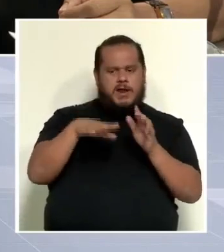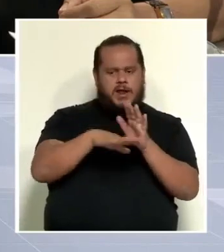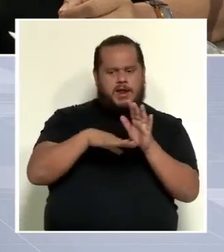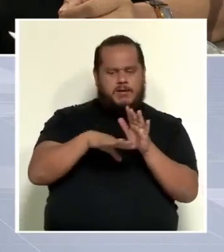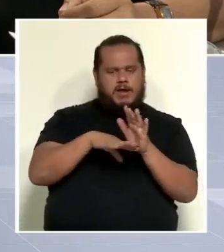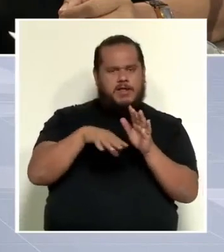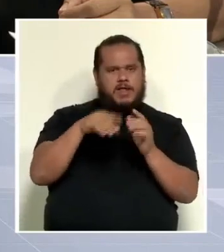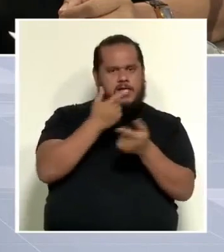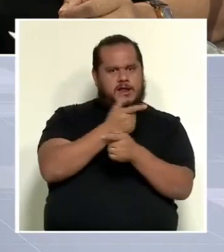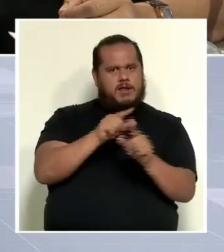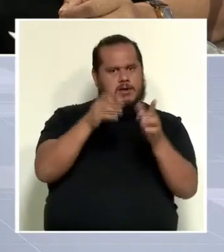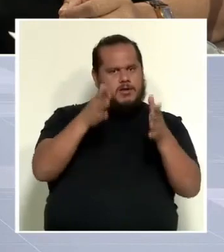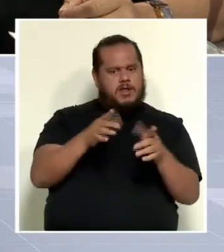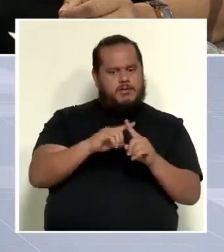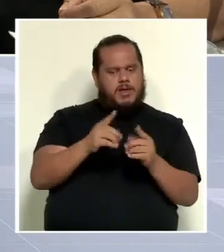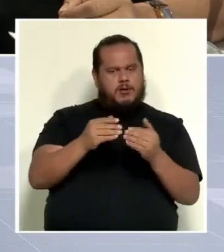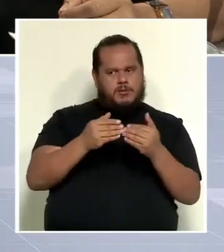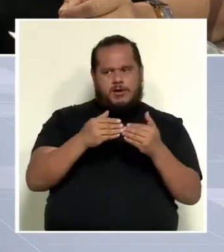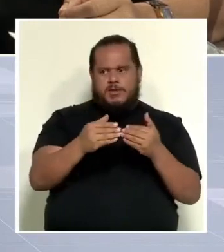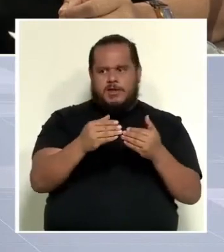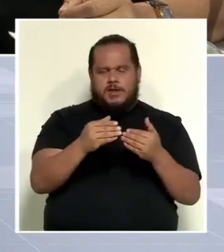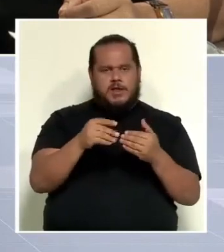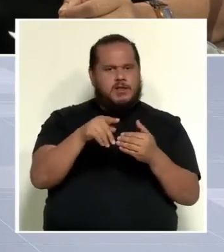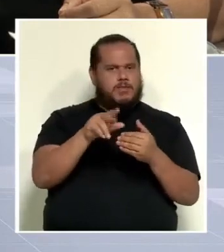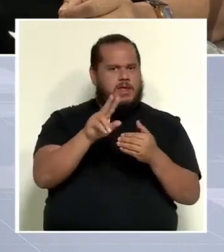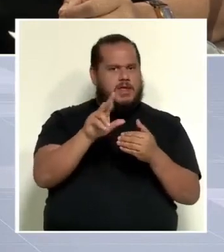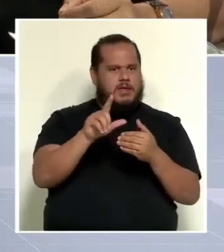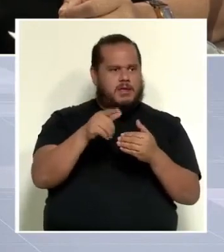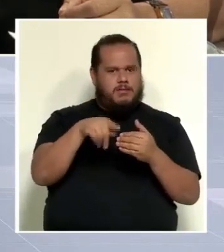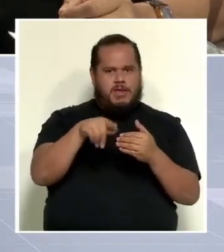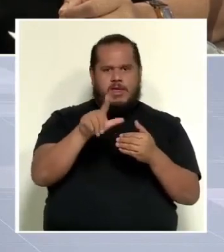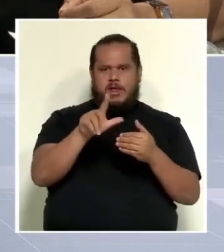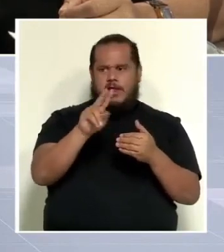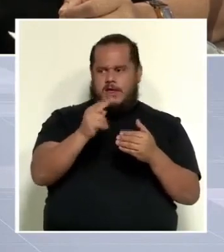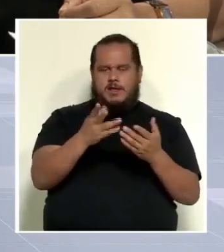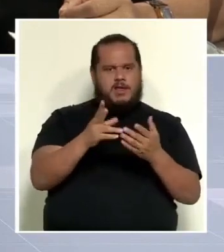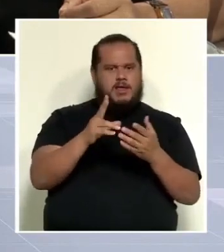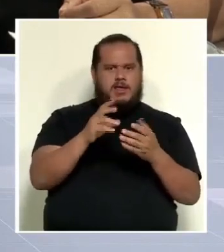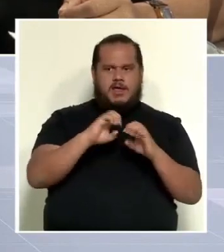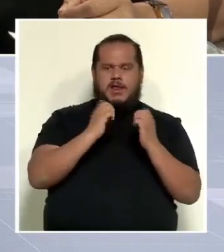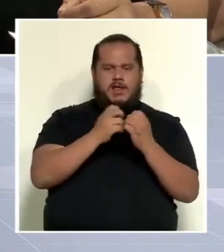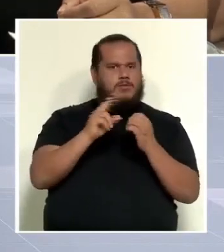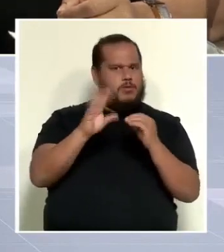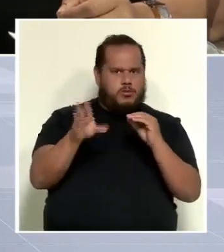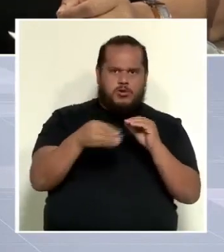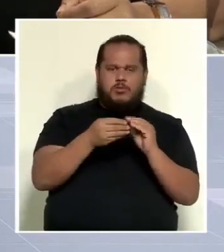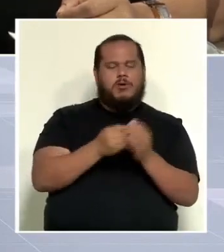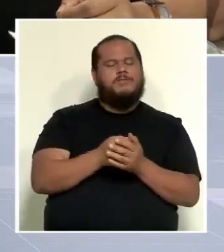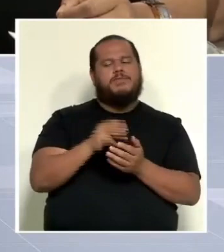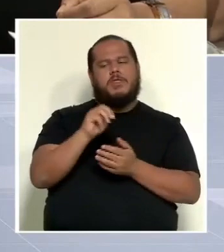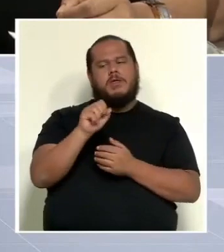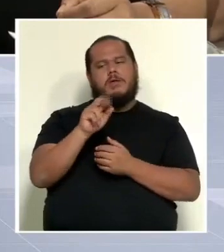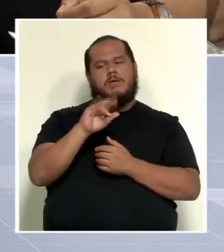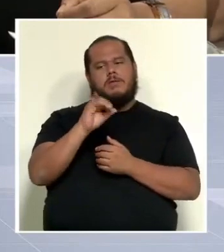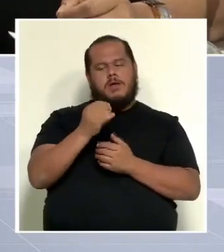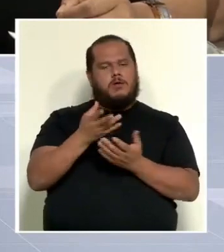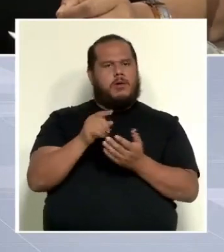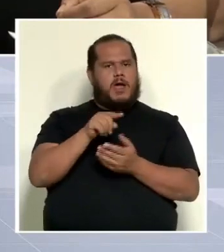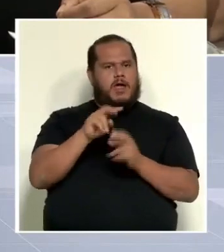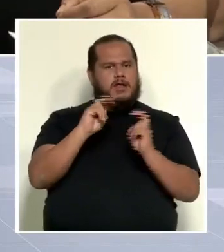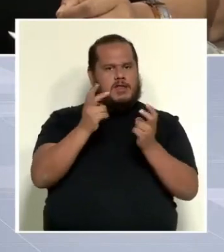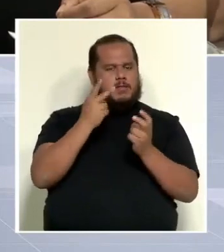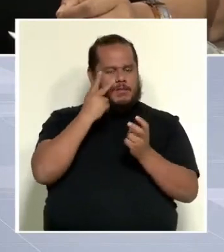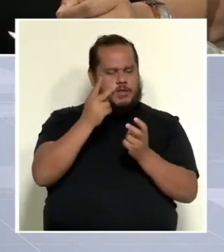liberacionista, pero para más allá de Liberación el equipo liberacionista no suma? Mario, ahí el tema es, viéndolo desde el